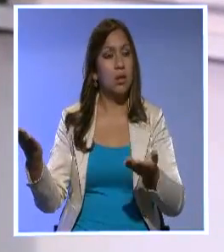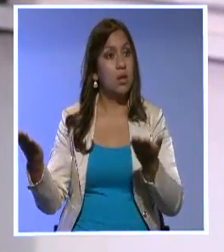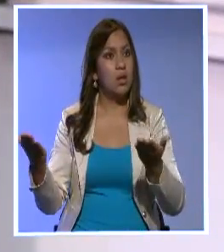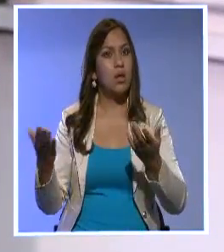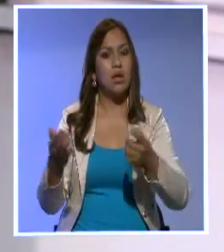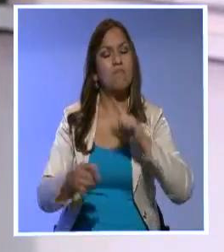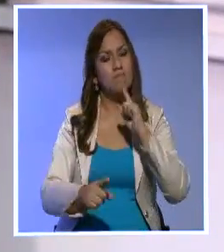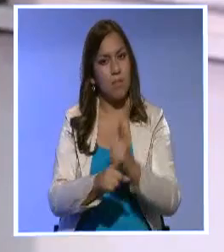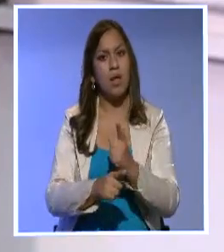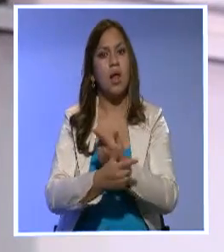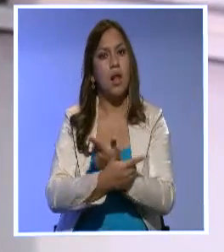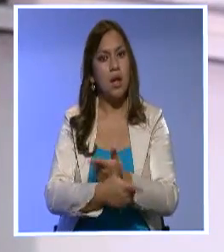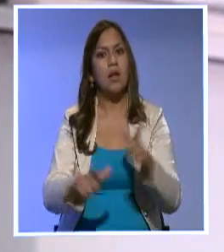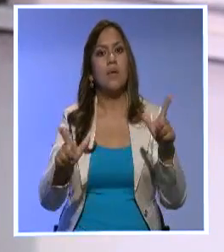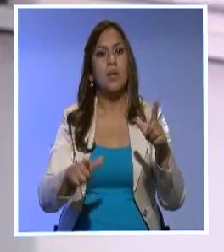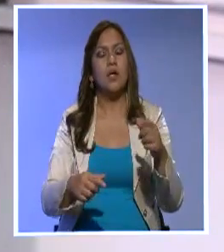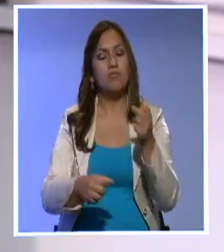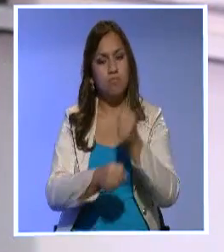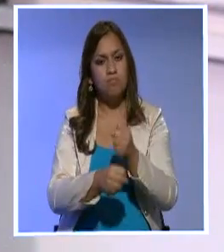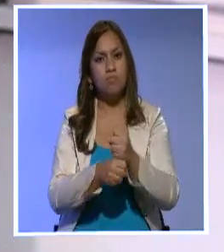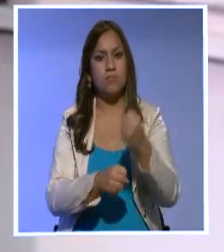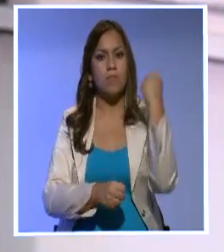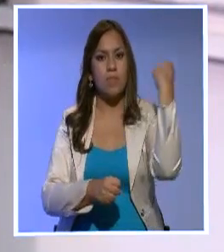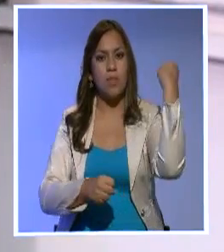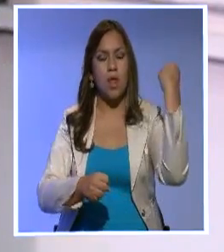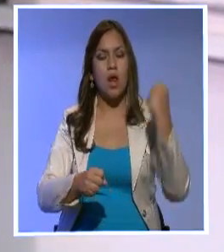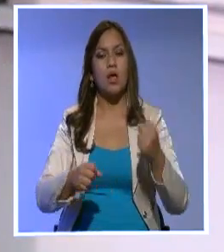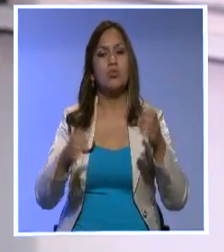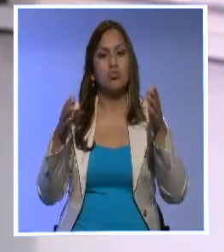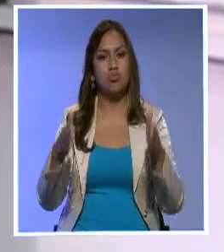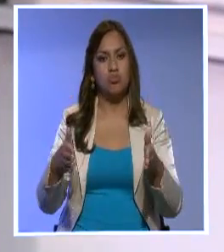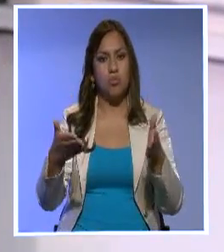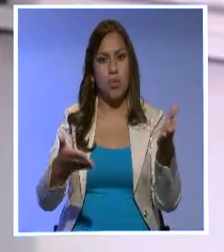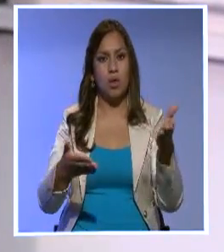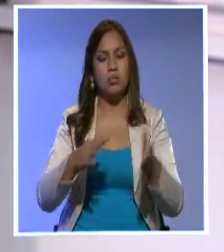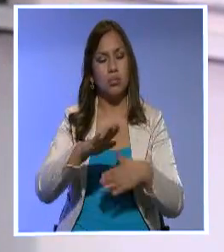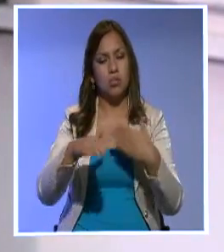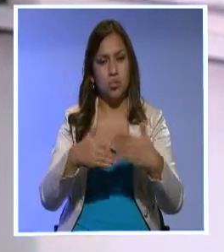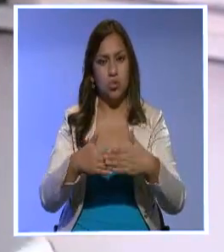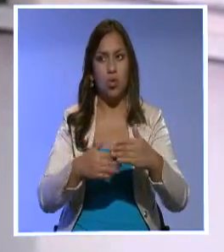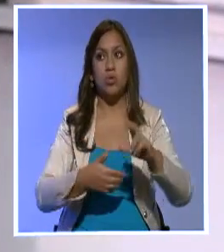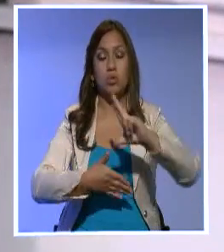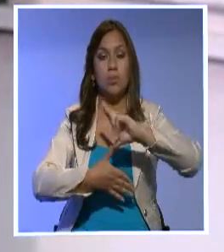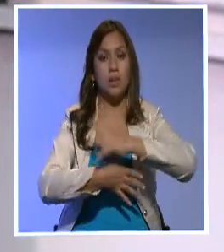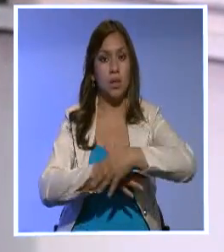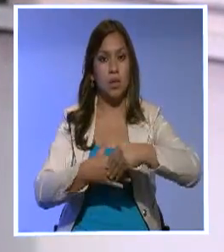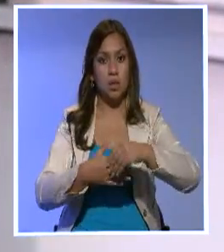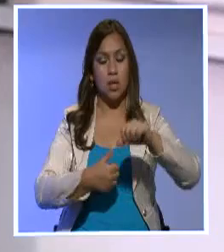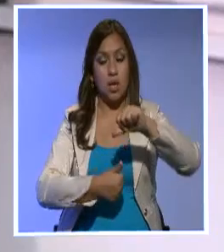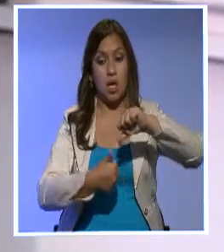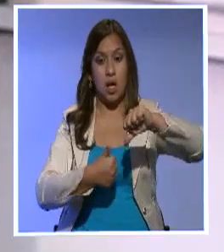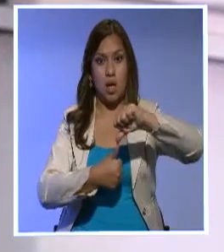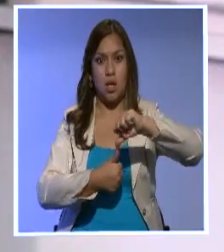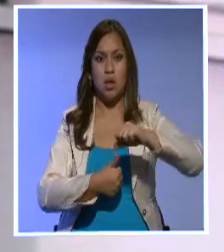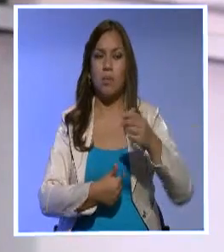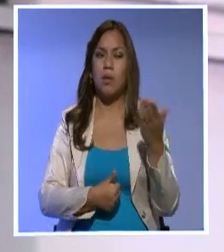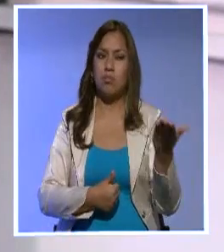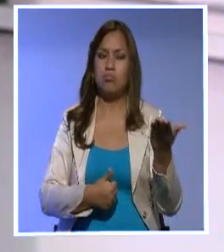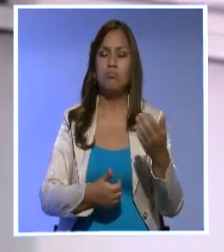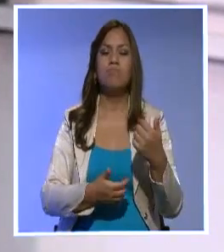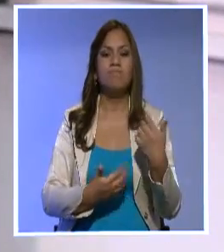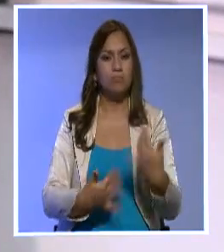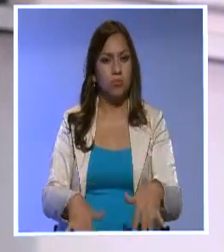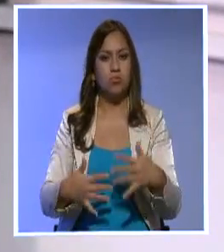libertad y de trabajar sobre derechos humanos de manera real es lo que toda américa latina y el caribe le debe a fidel castro- sí que una experiencia